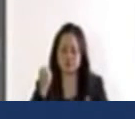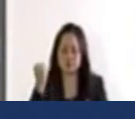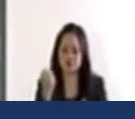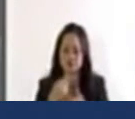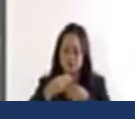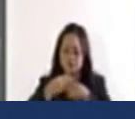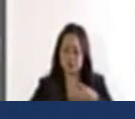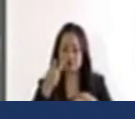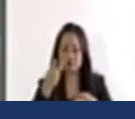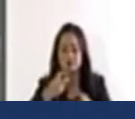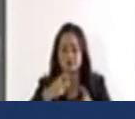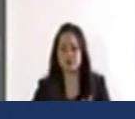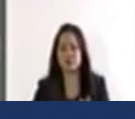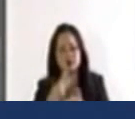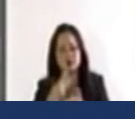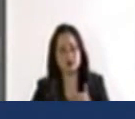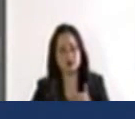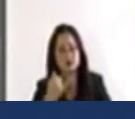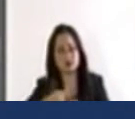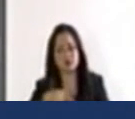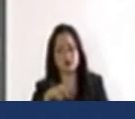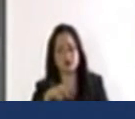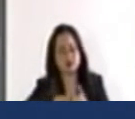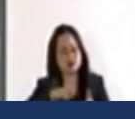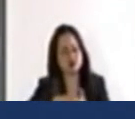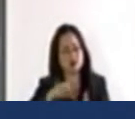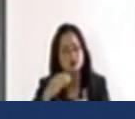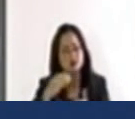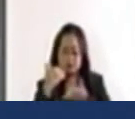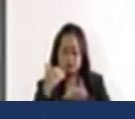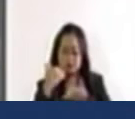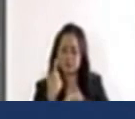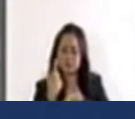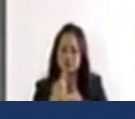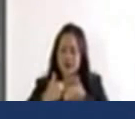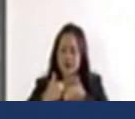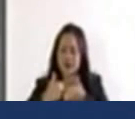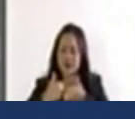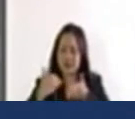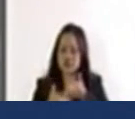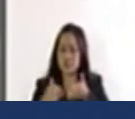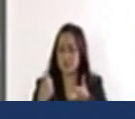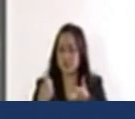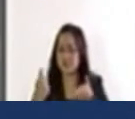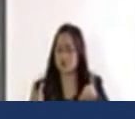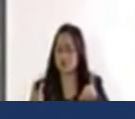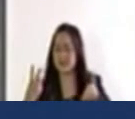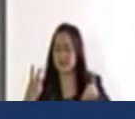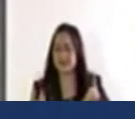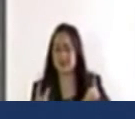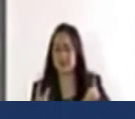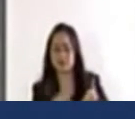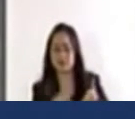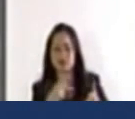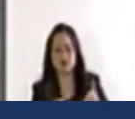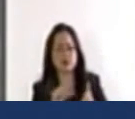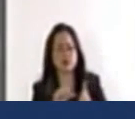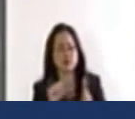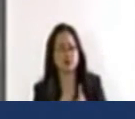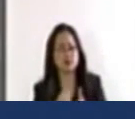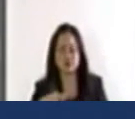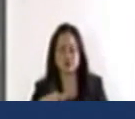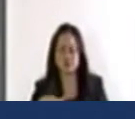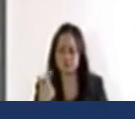otro lado, si no alcanzaran ese acuerdo, que desde luego se plantea que sea rápido, entonces inmediatamente vas